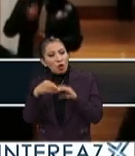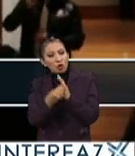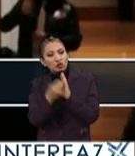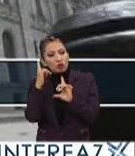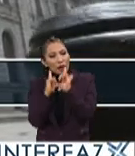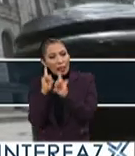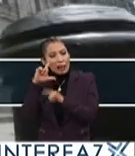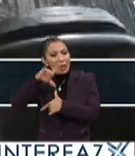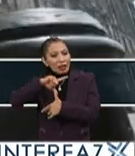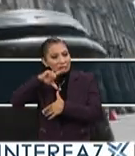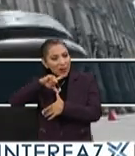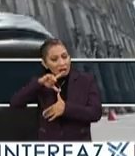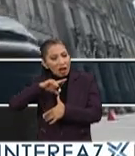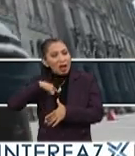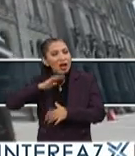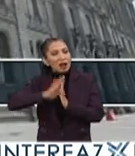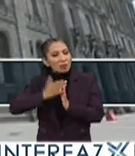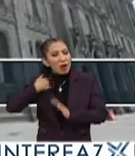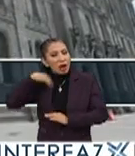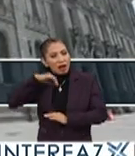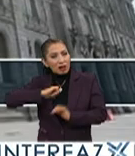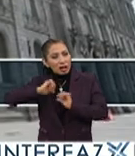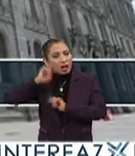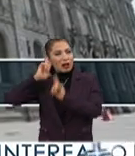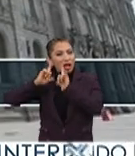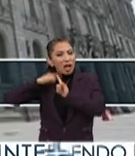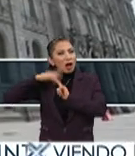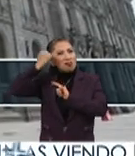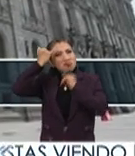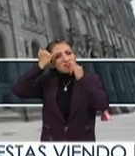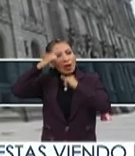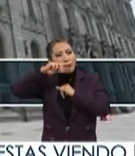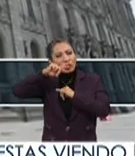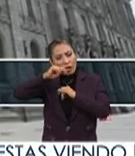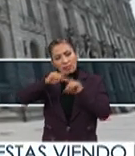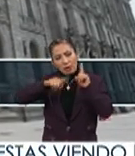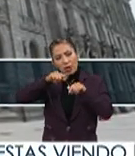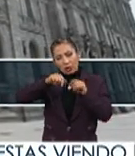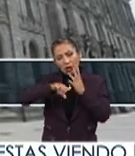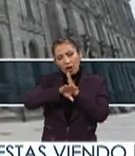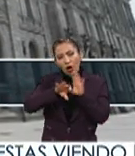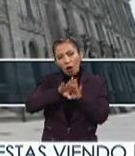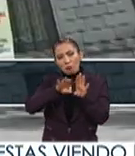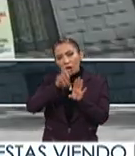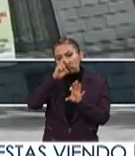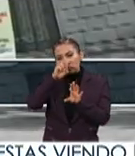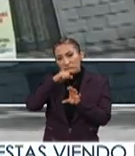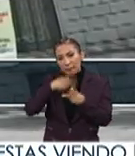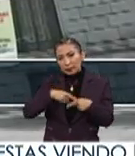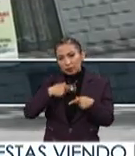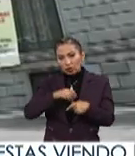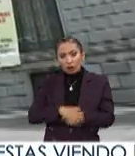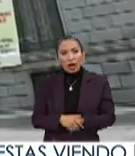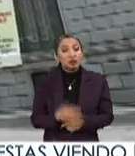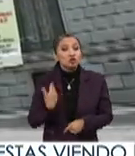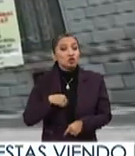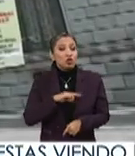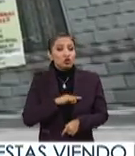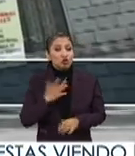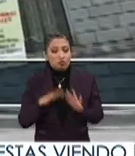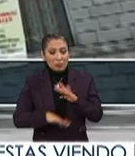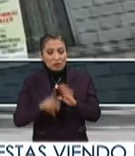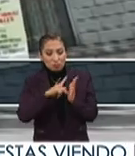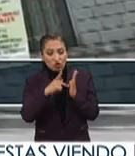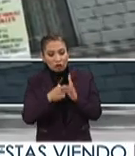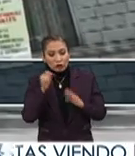de griego, latín, libro antiguo, mitología griega y romana. Todo depende también un poco de la exigencia del público. Nosotros basamos